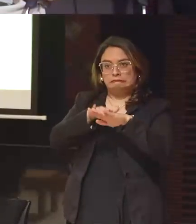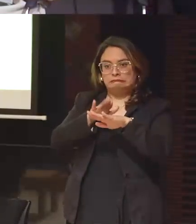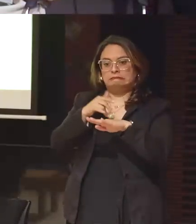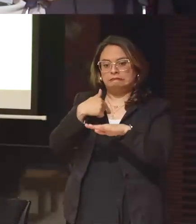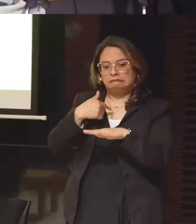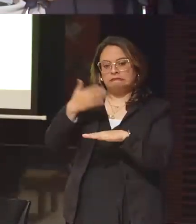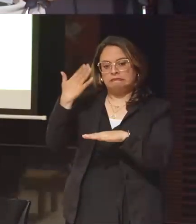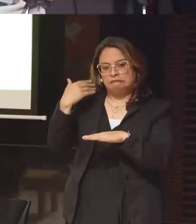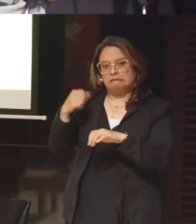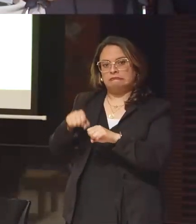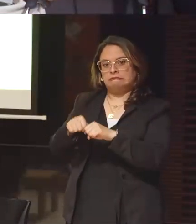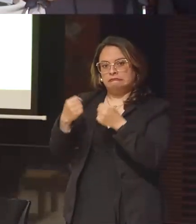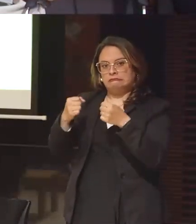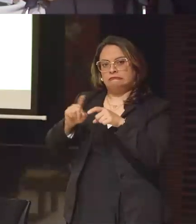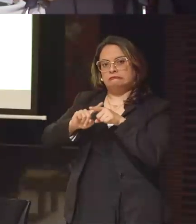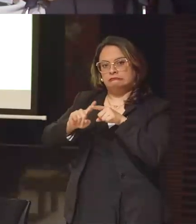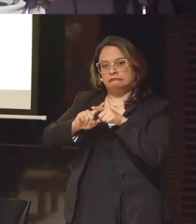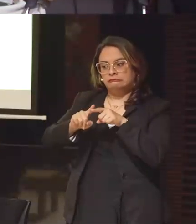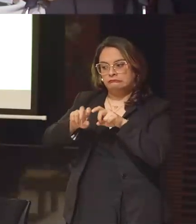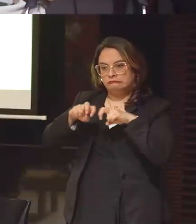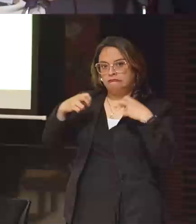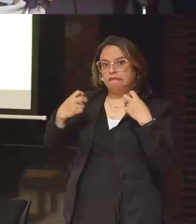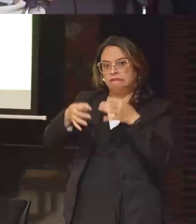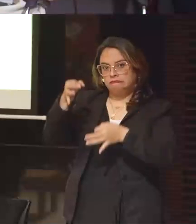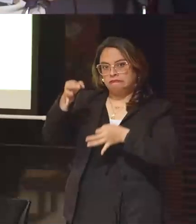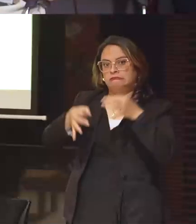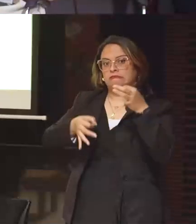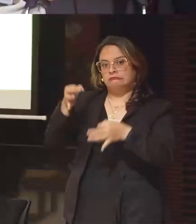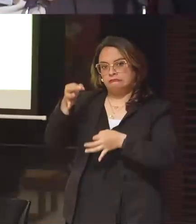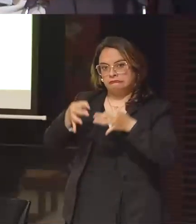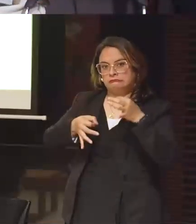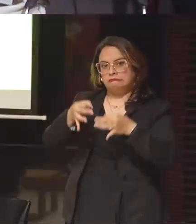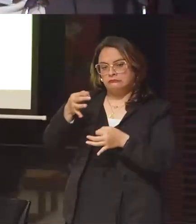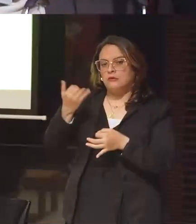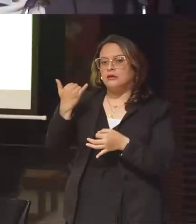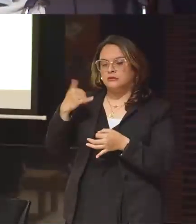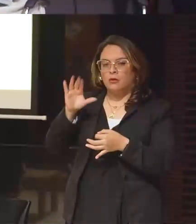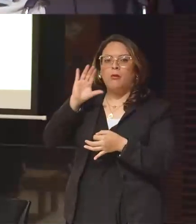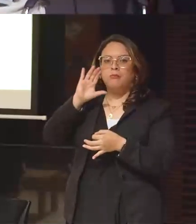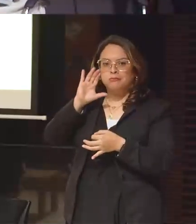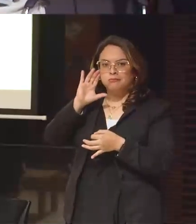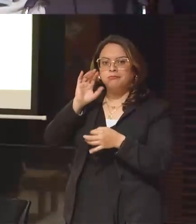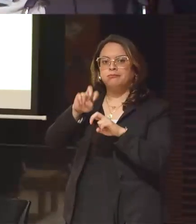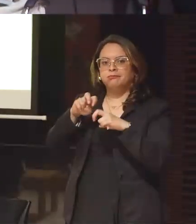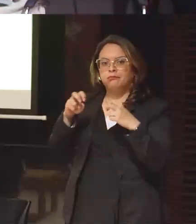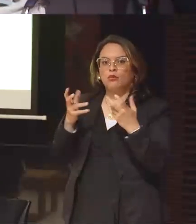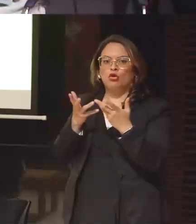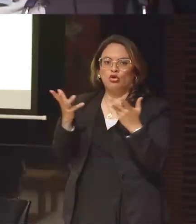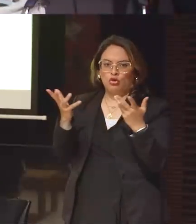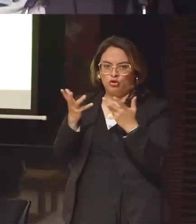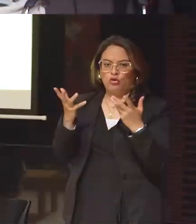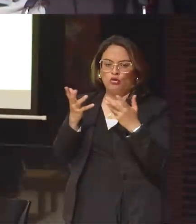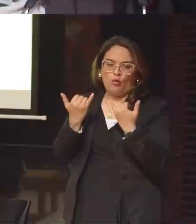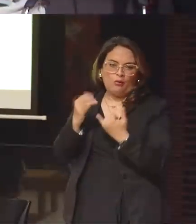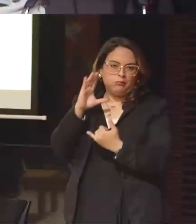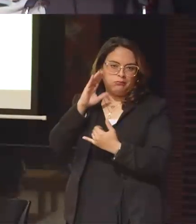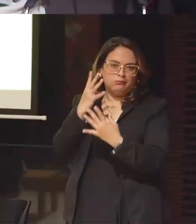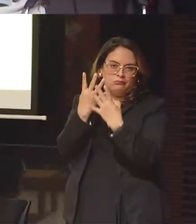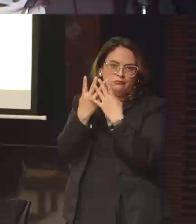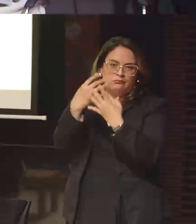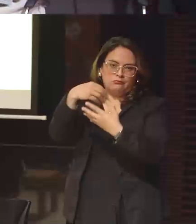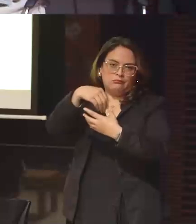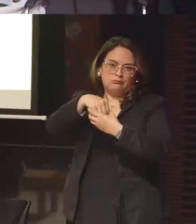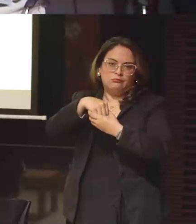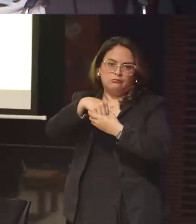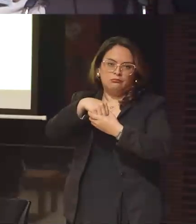le hizo el sistema. Es una persona que tuvo su audiencia y la atendió desde su lugar de reclusión,